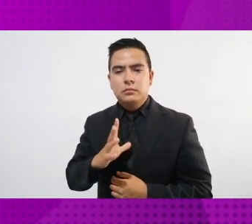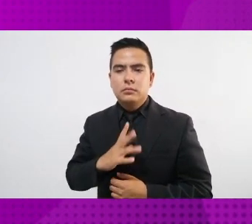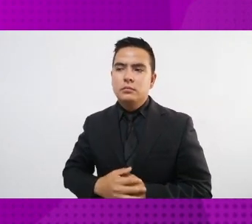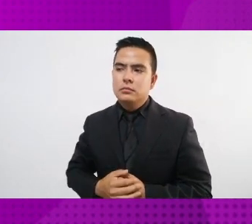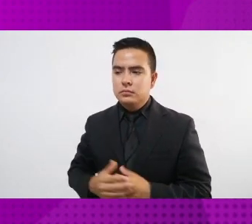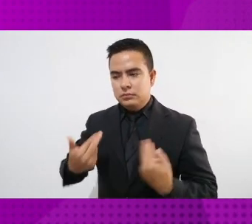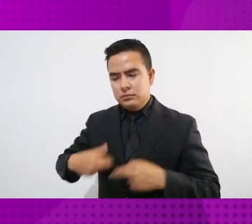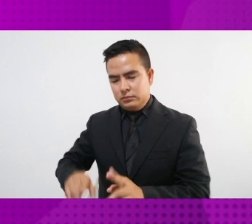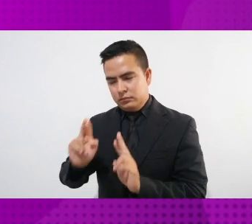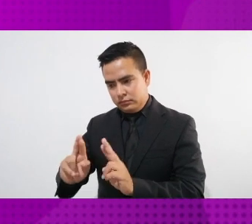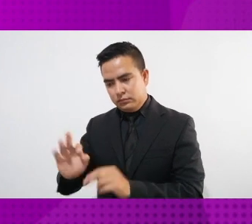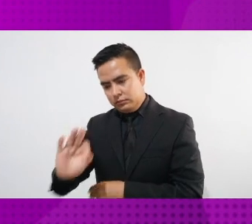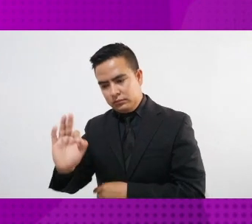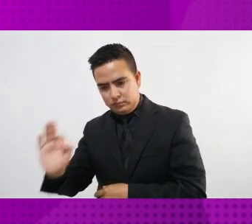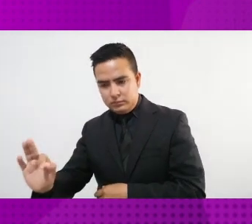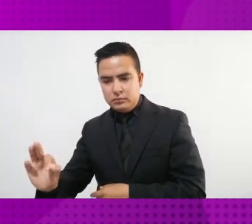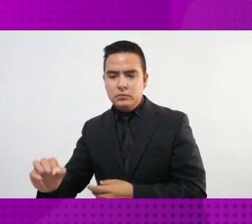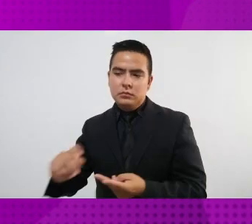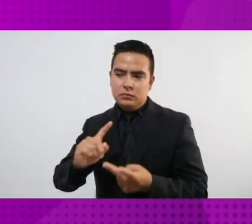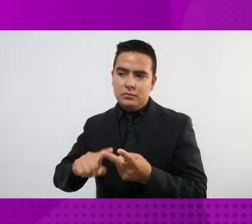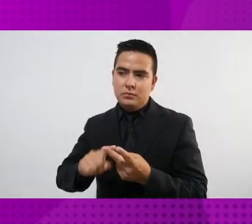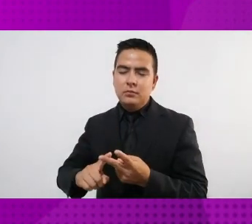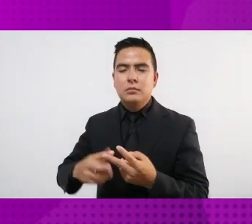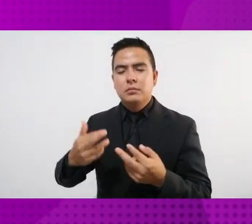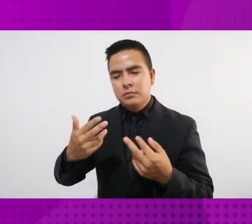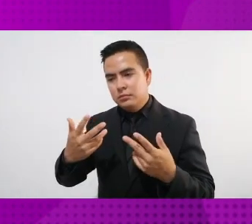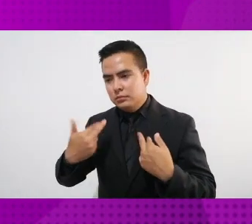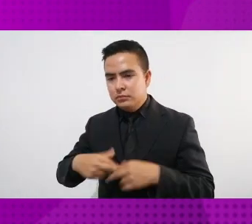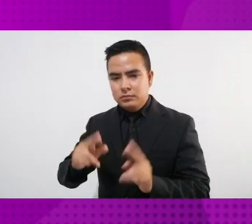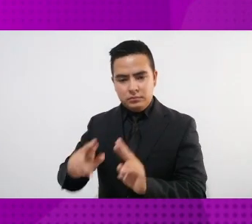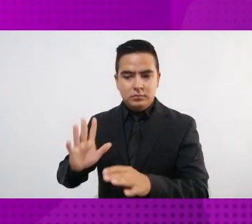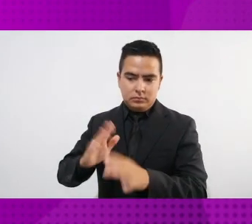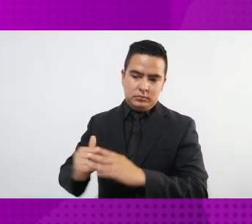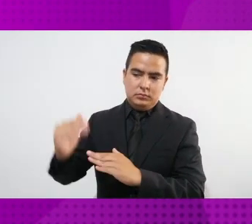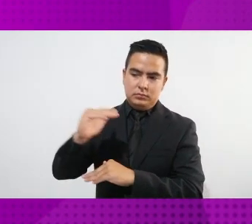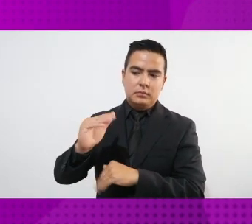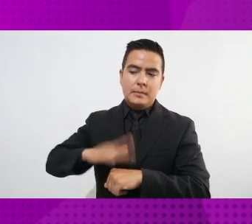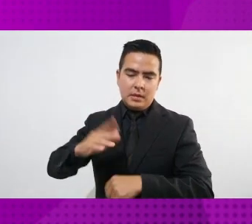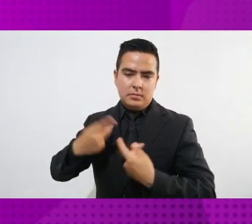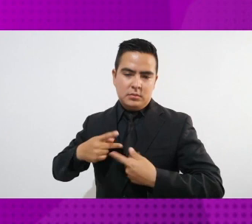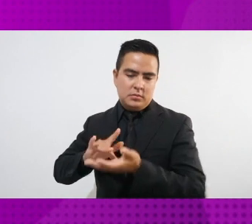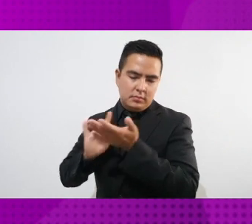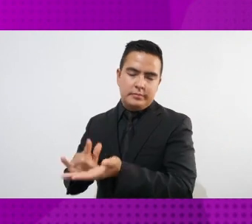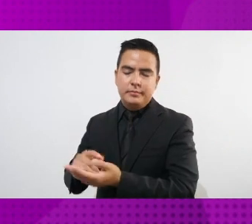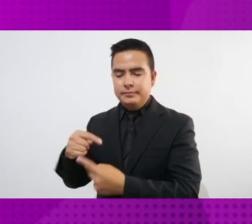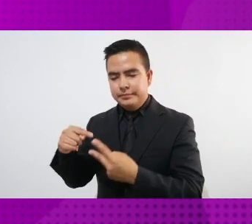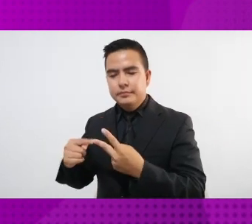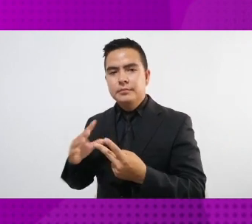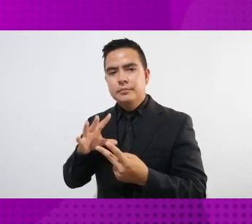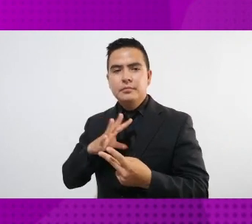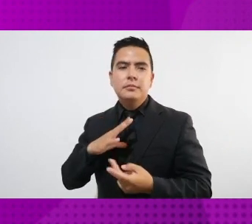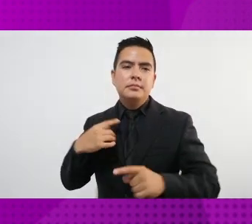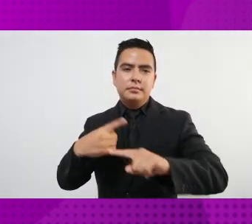son construcciones que se han venido haciendo en la teoría constitucional para integrar los parlamentos, para conseguir una mayor representatividad y sobre todo